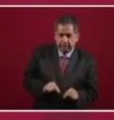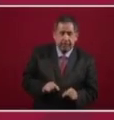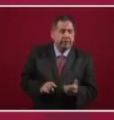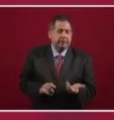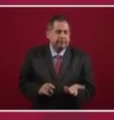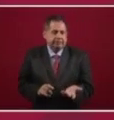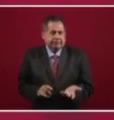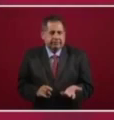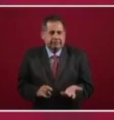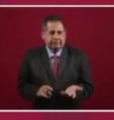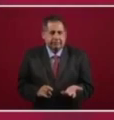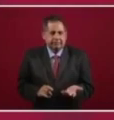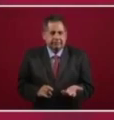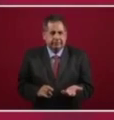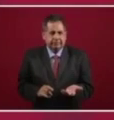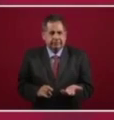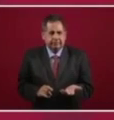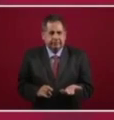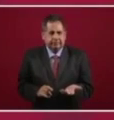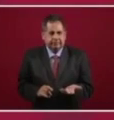de